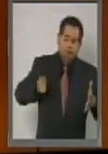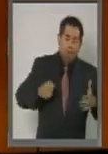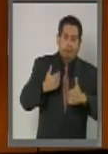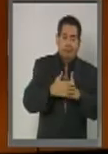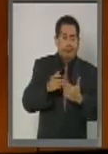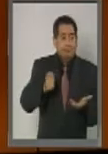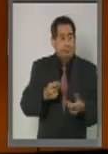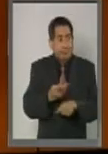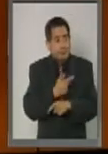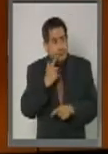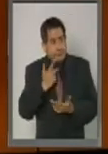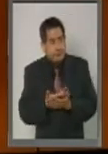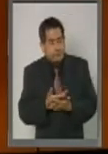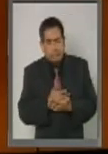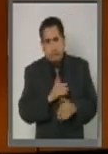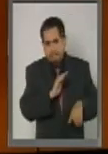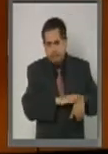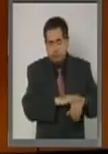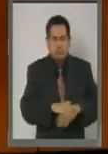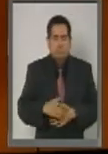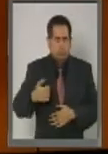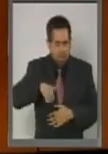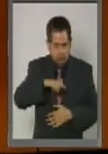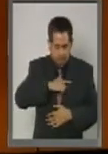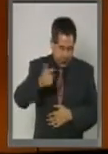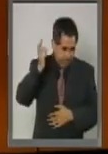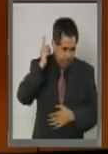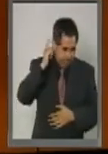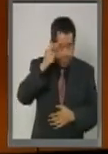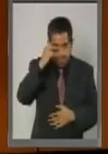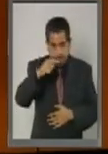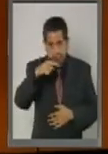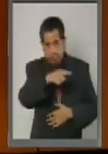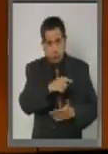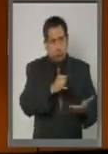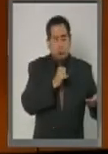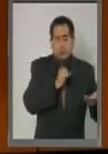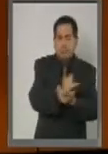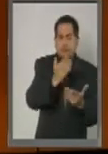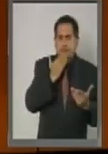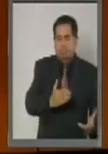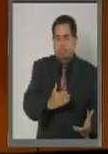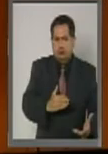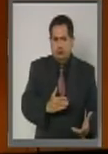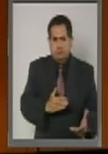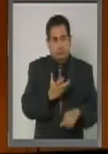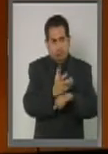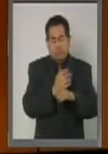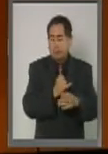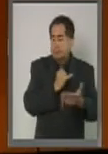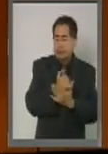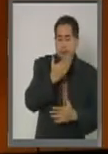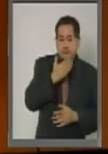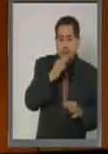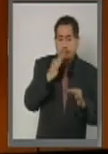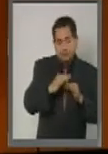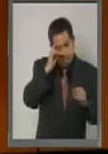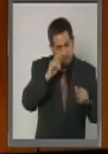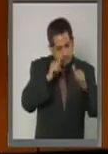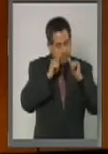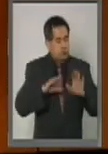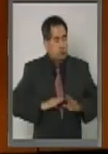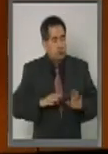programa. Hacemos votos para que Estados Unidos tome la decisión correcta. La decisión correcta para estos